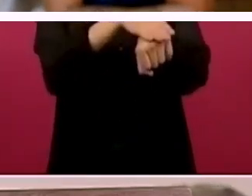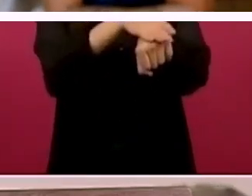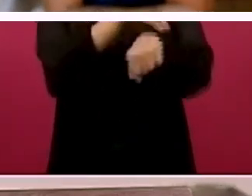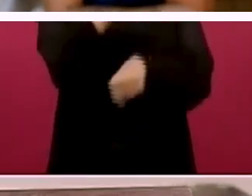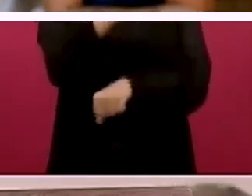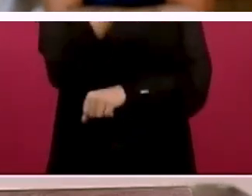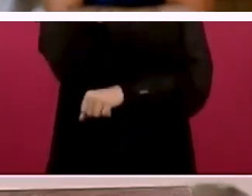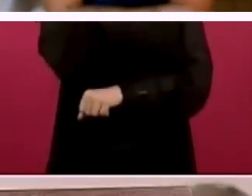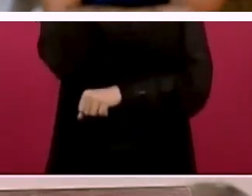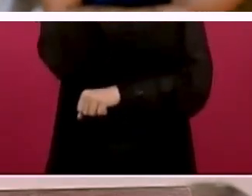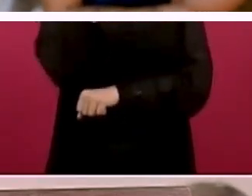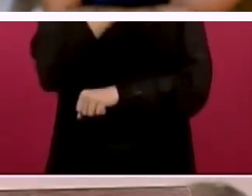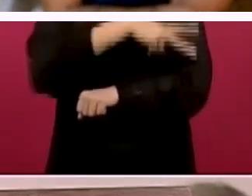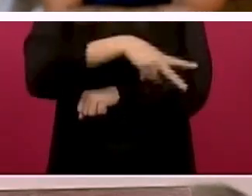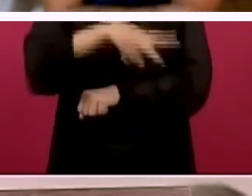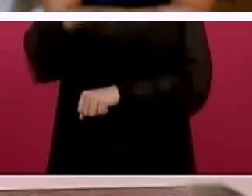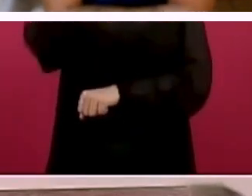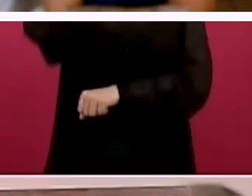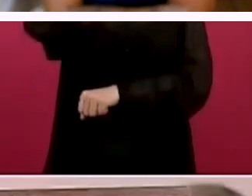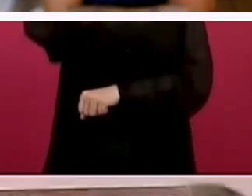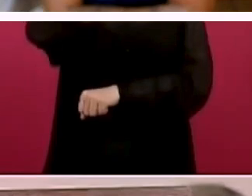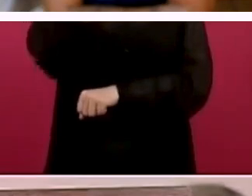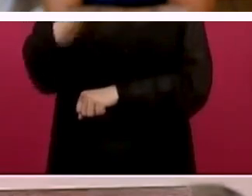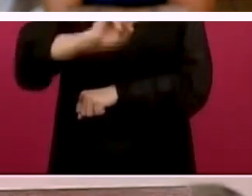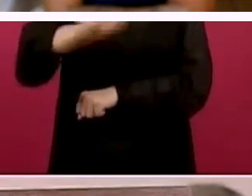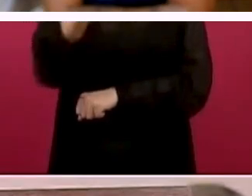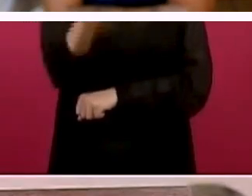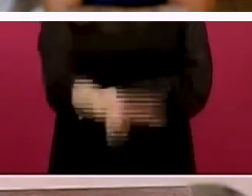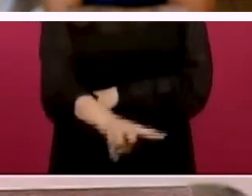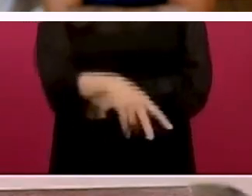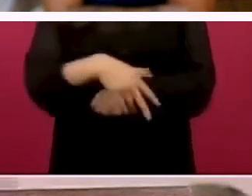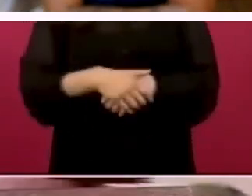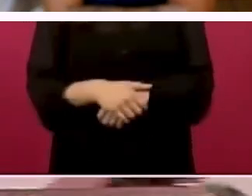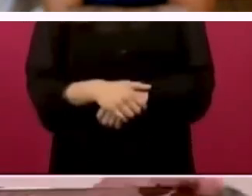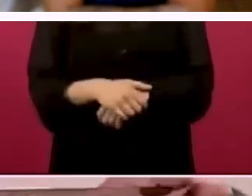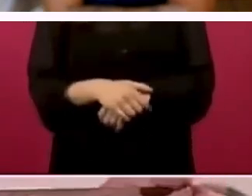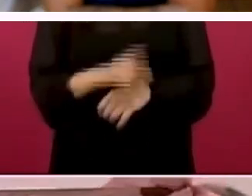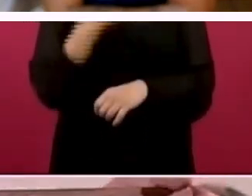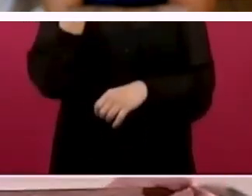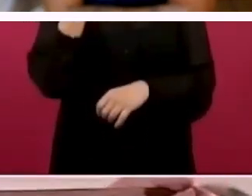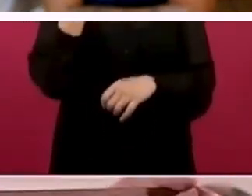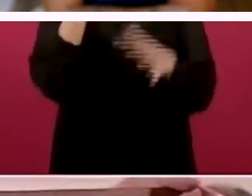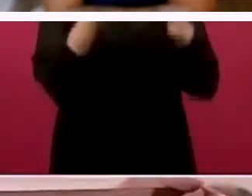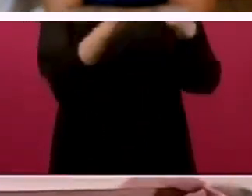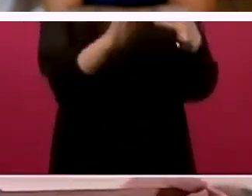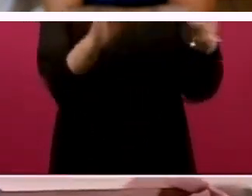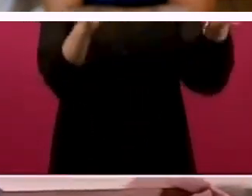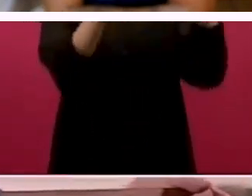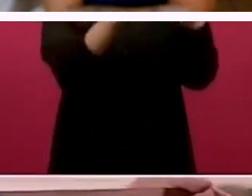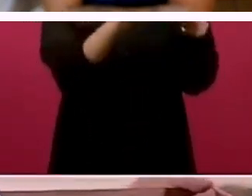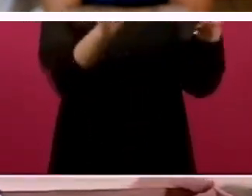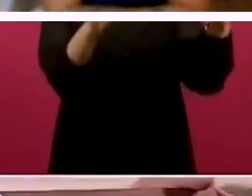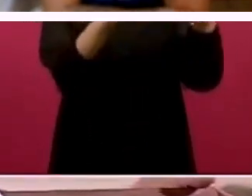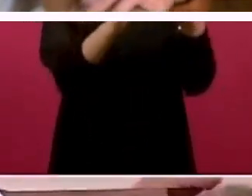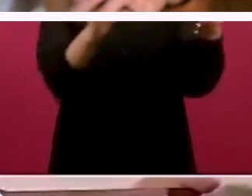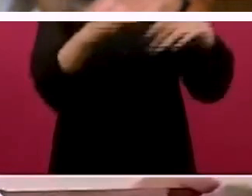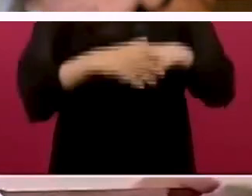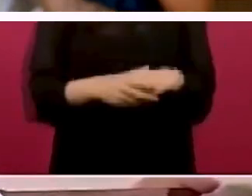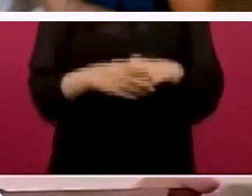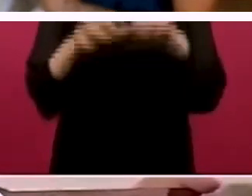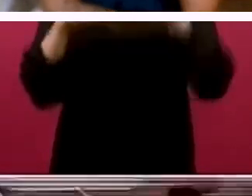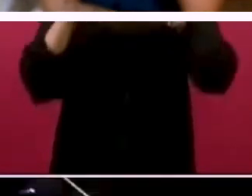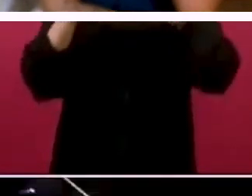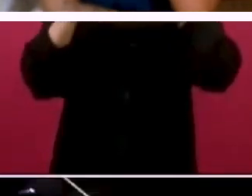profundamente ignorante profundamente informo Por qué México es el país de todos los países del